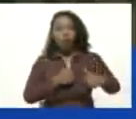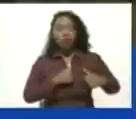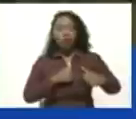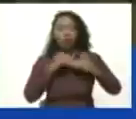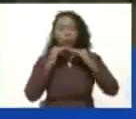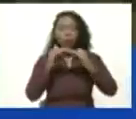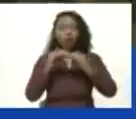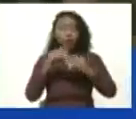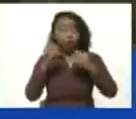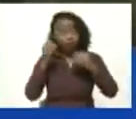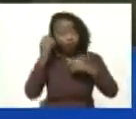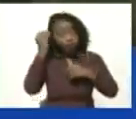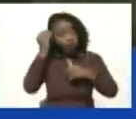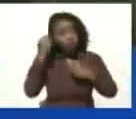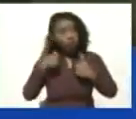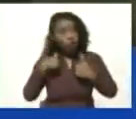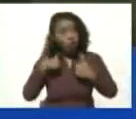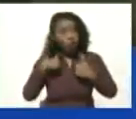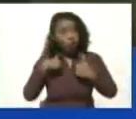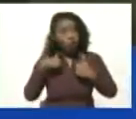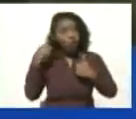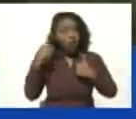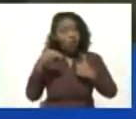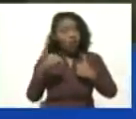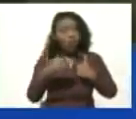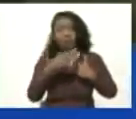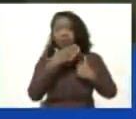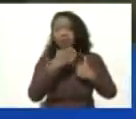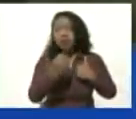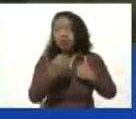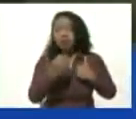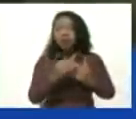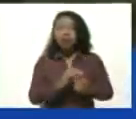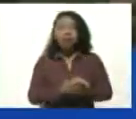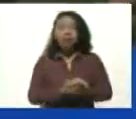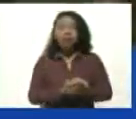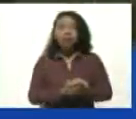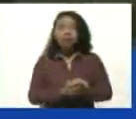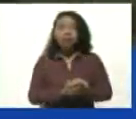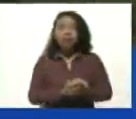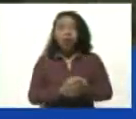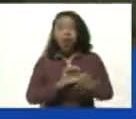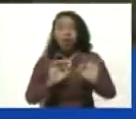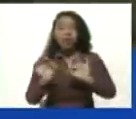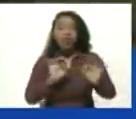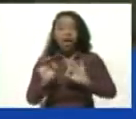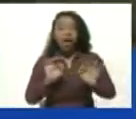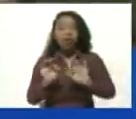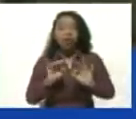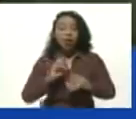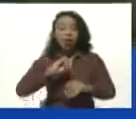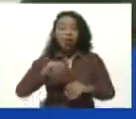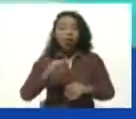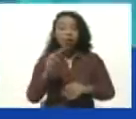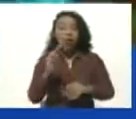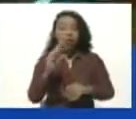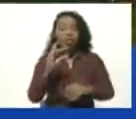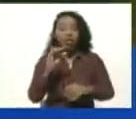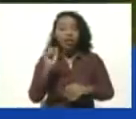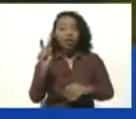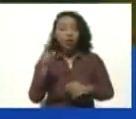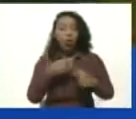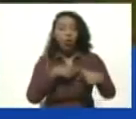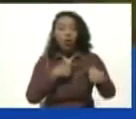imagino que ahora noviembre y diciembre, en los teatros Judín, en el Teresa Carreño, Corazón